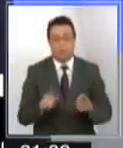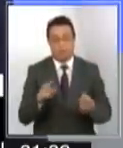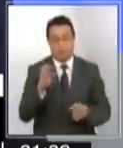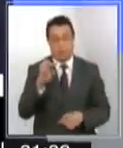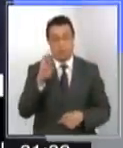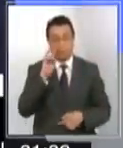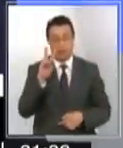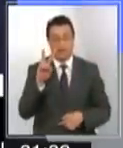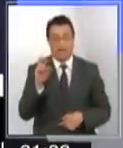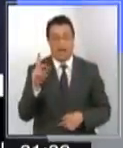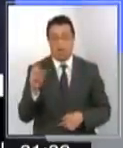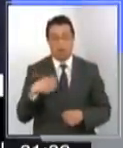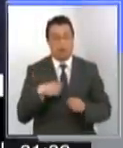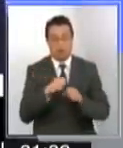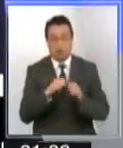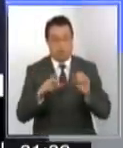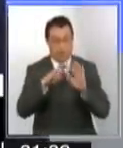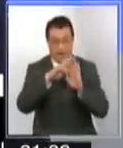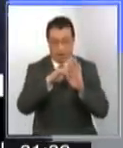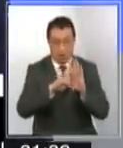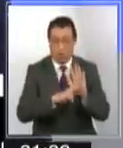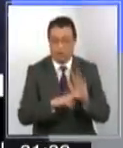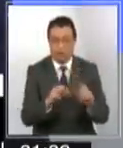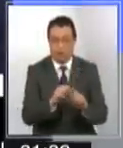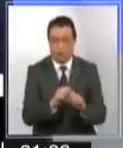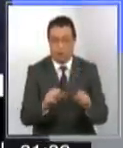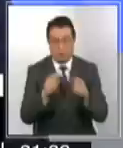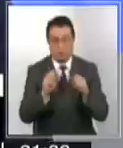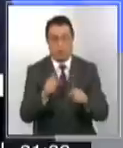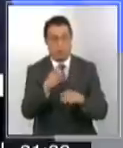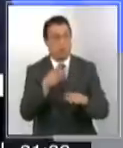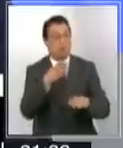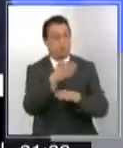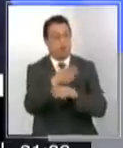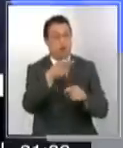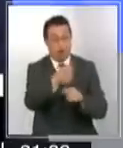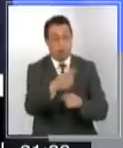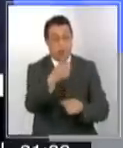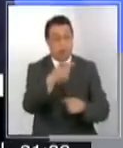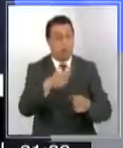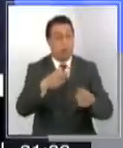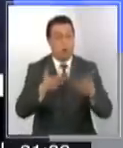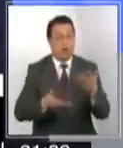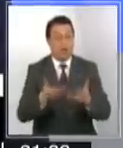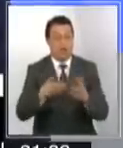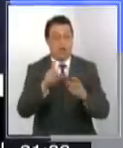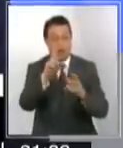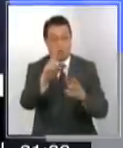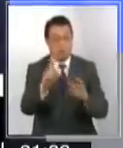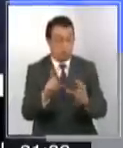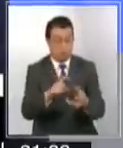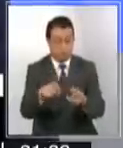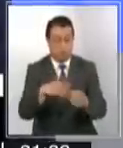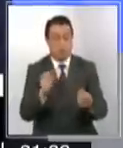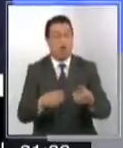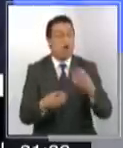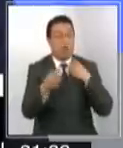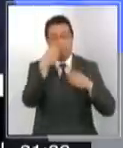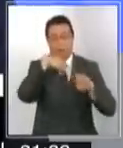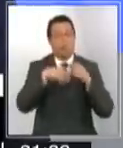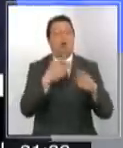privado, yo no puedo regularlo todo y por eso le decía, usted puede ir a una ferretería, comprarse un kilo de plaguicida y fumárselo si quiere. No, pero es